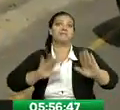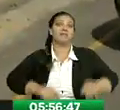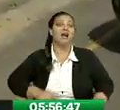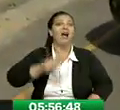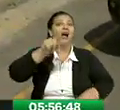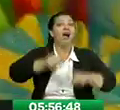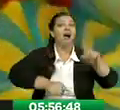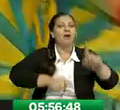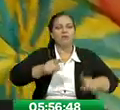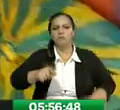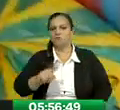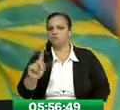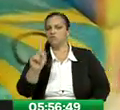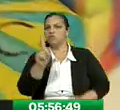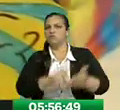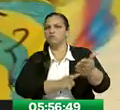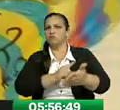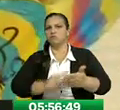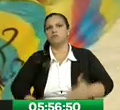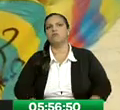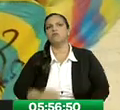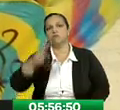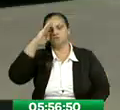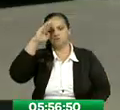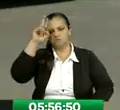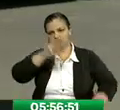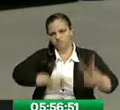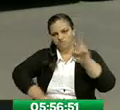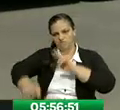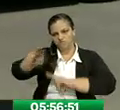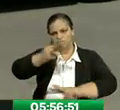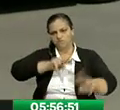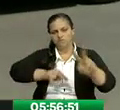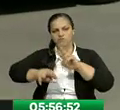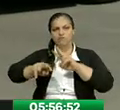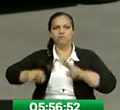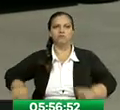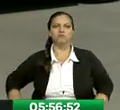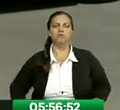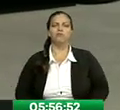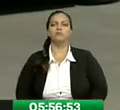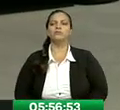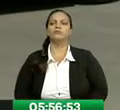de algunas casas del suburbio, informó Jorge Escobar.